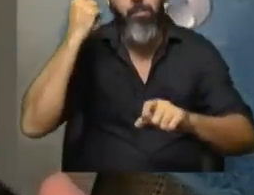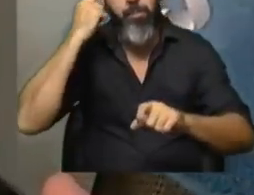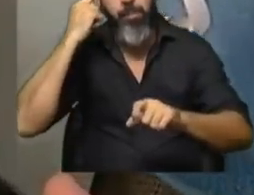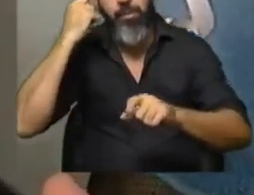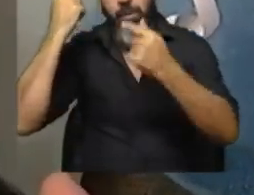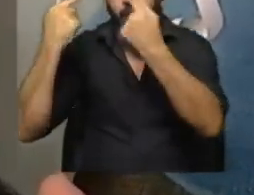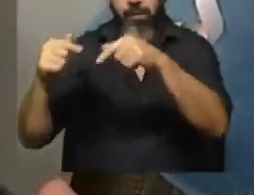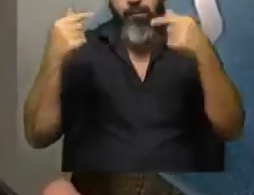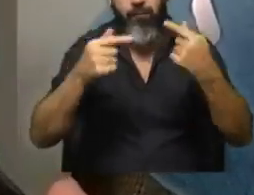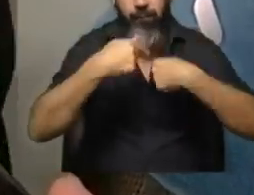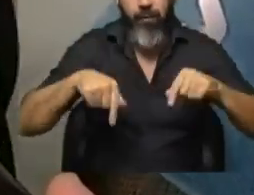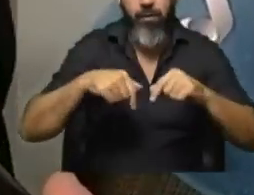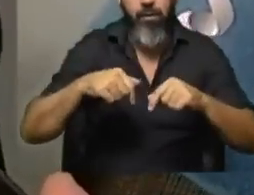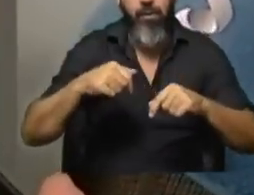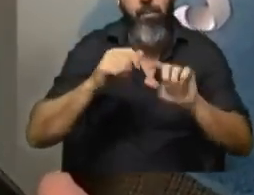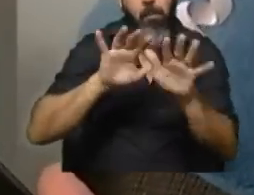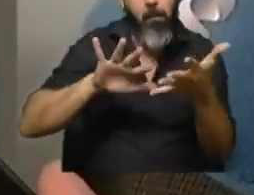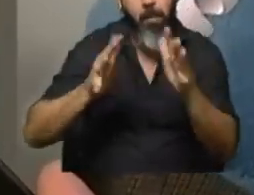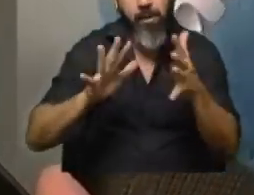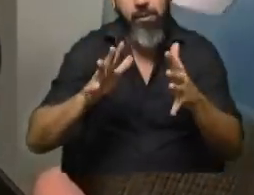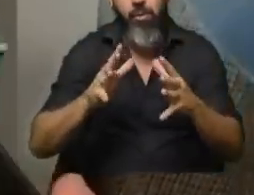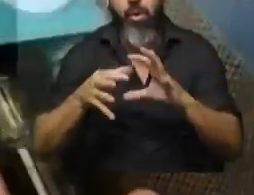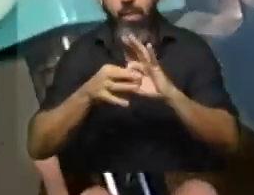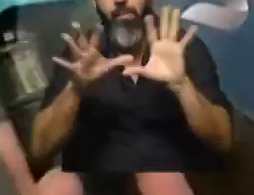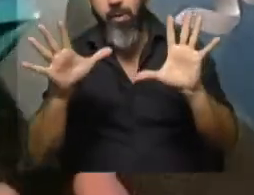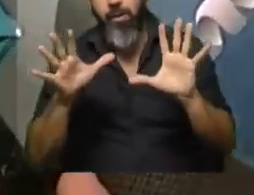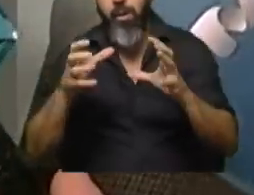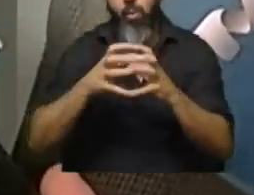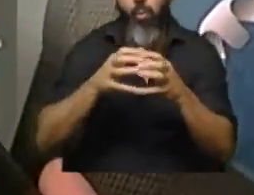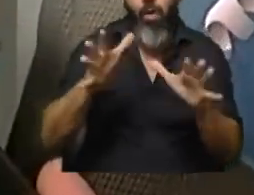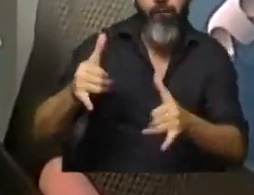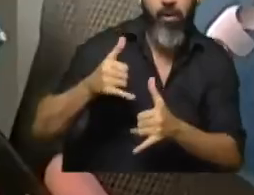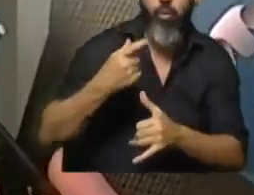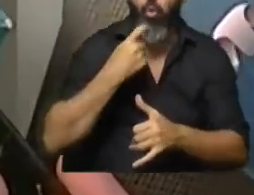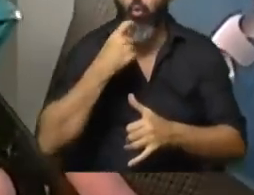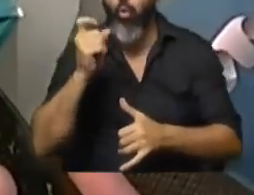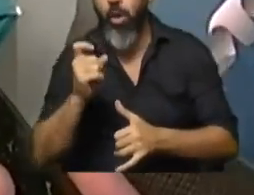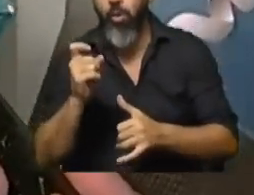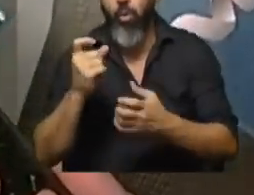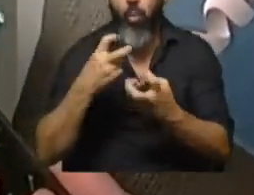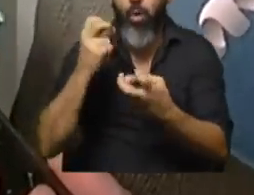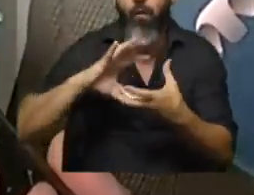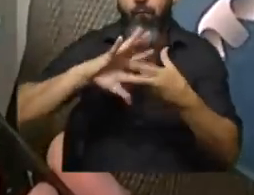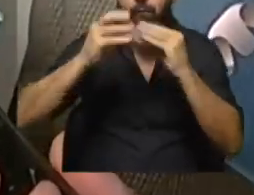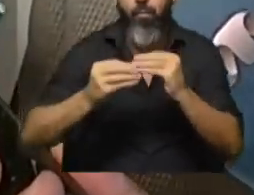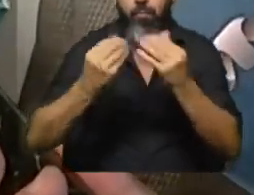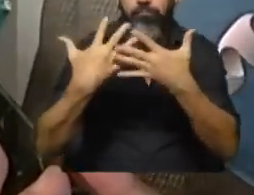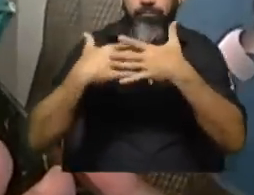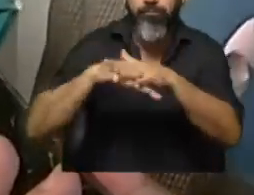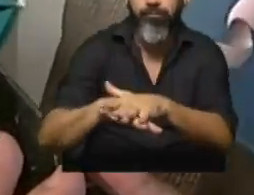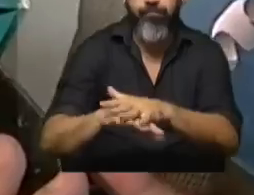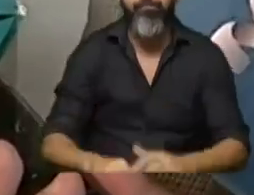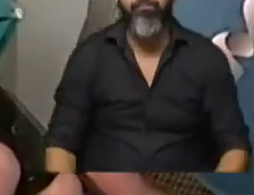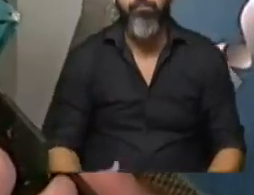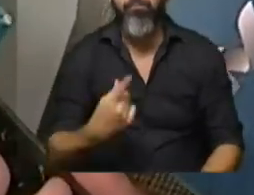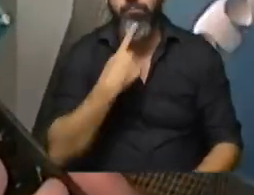distinto a nosotros pues pensar más parecido al partido independiente acá virtual partido Colorado y hay que buscar los mecanismos para que eso converja